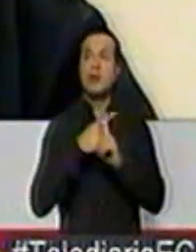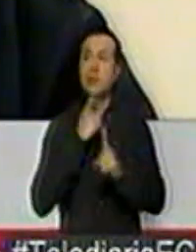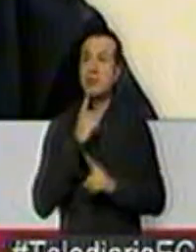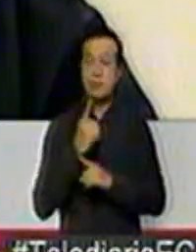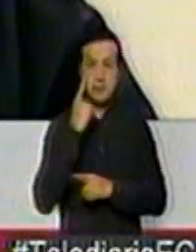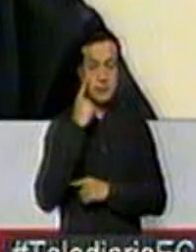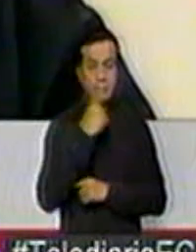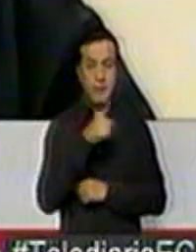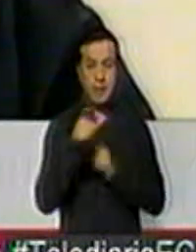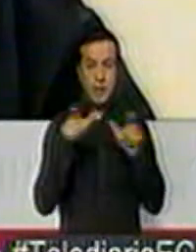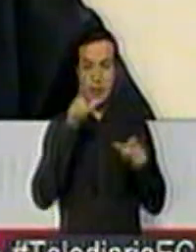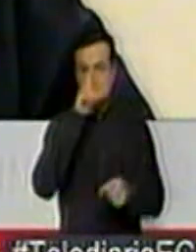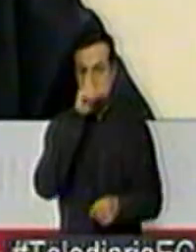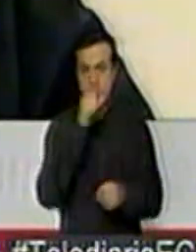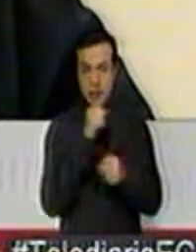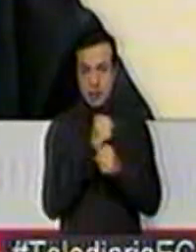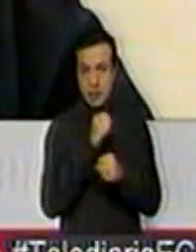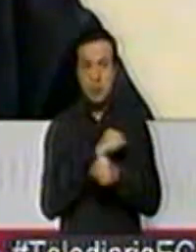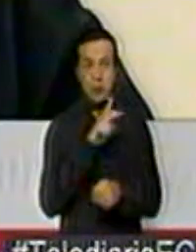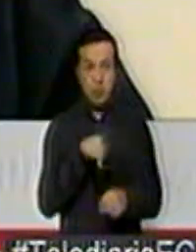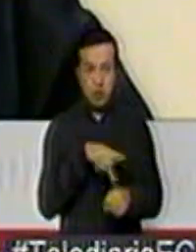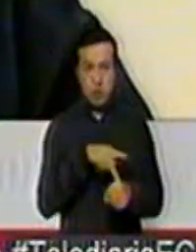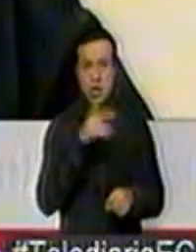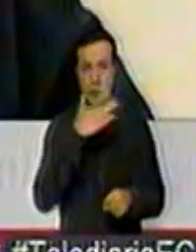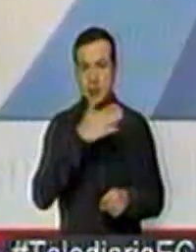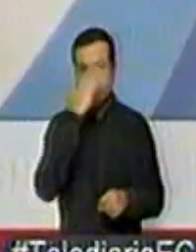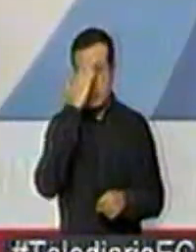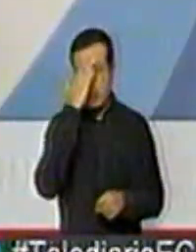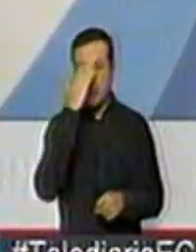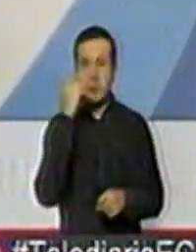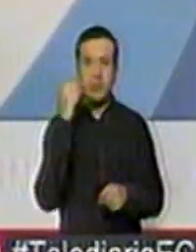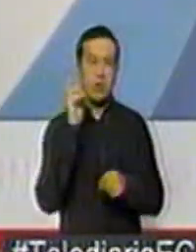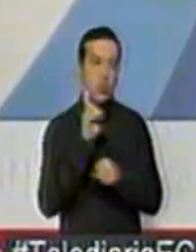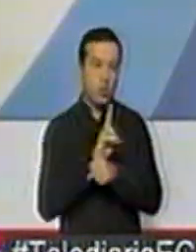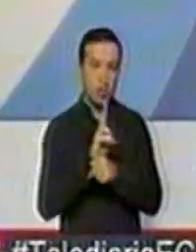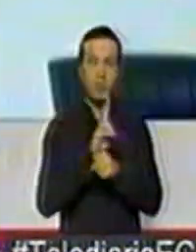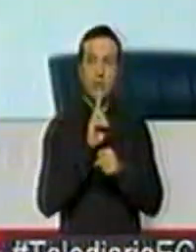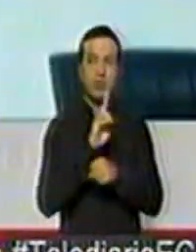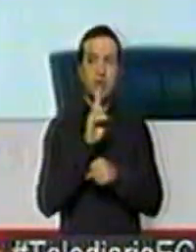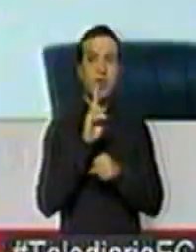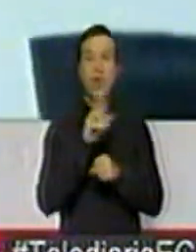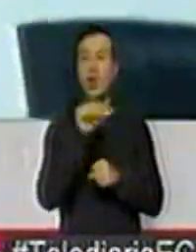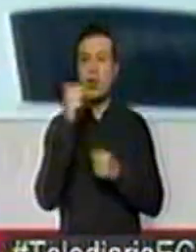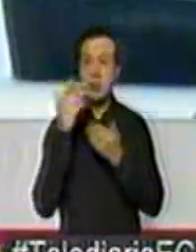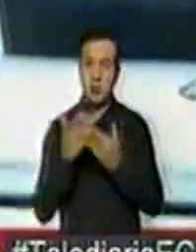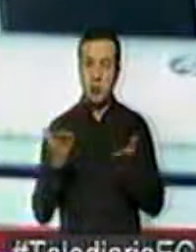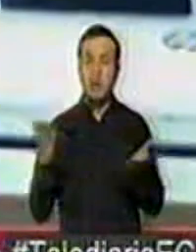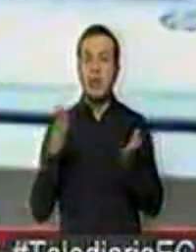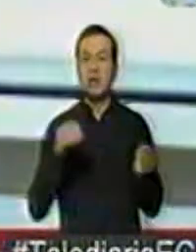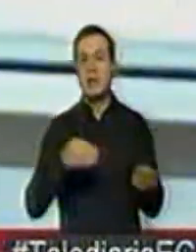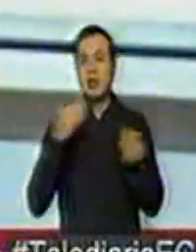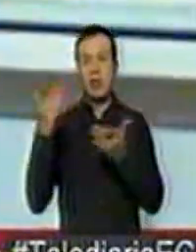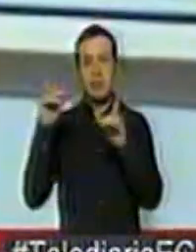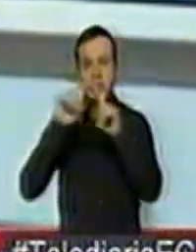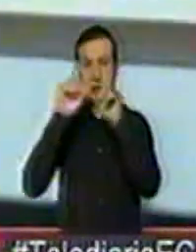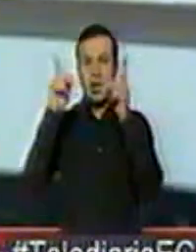del personal que está capacitado para el manejo de esta herramienta. El resto pasará a inmobiliario. El proceso de liquidación de la